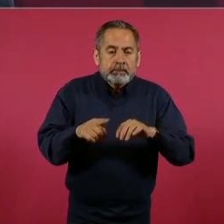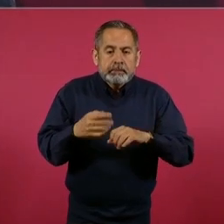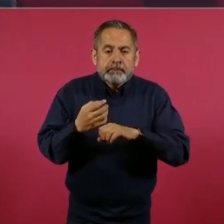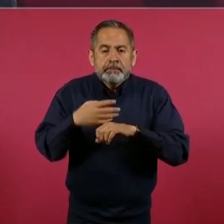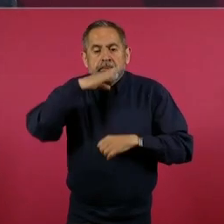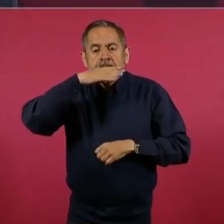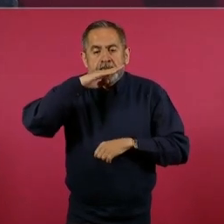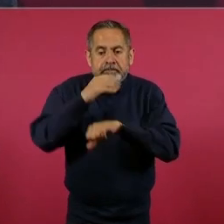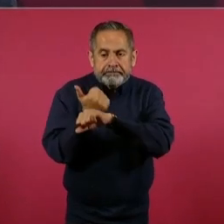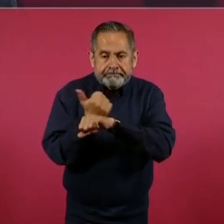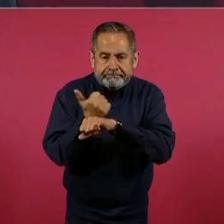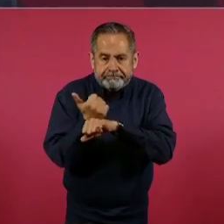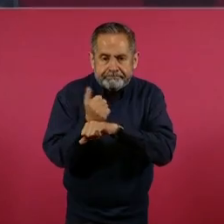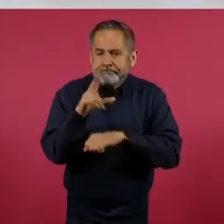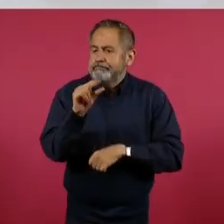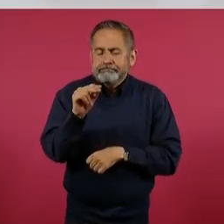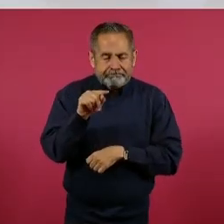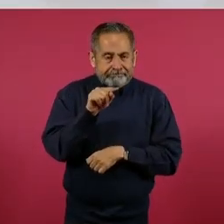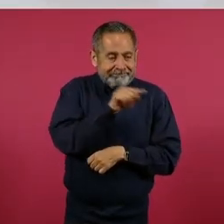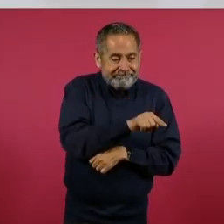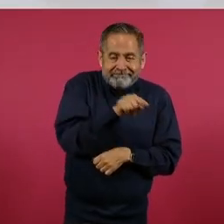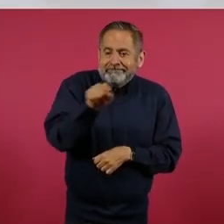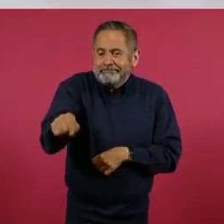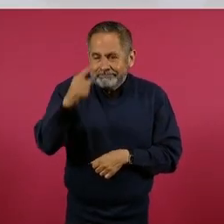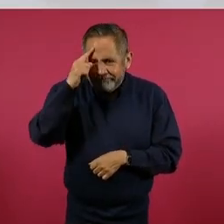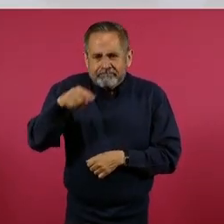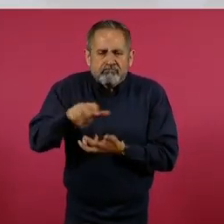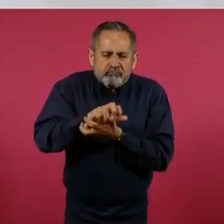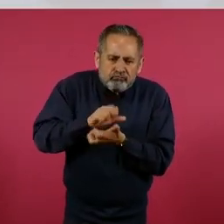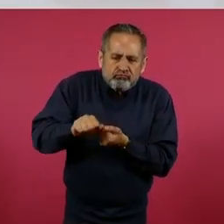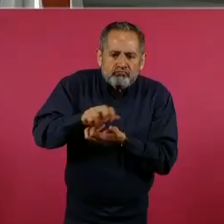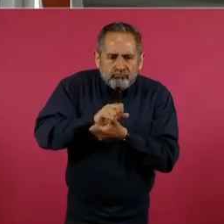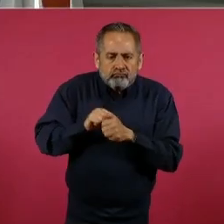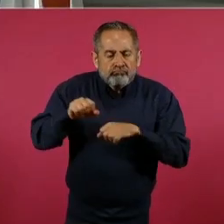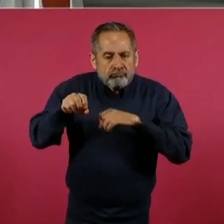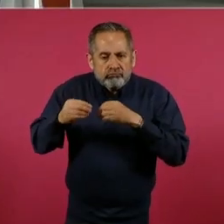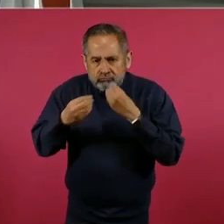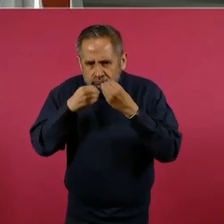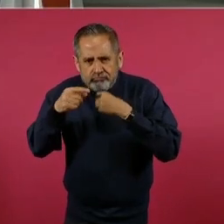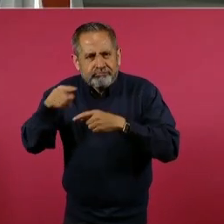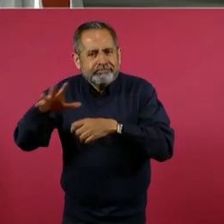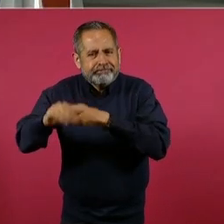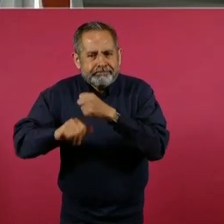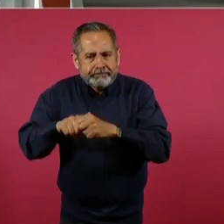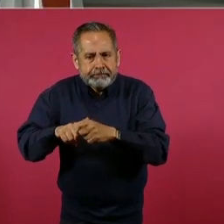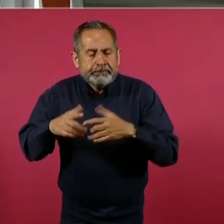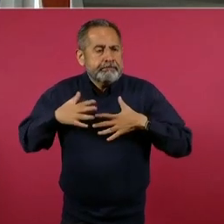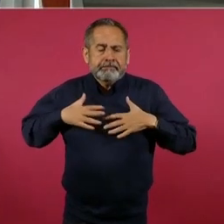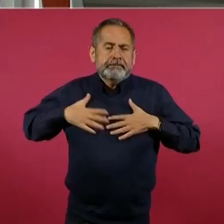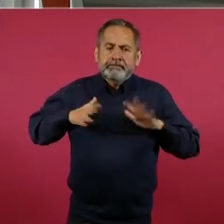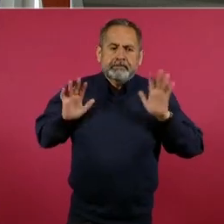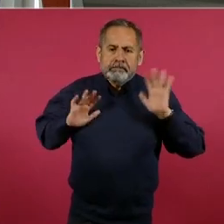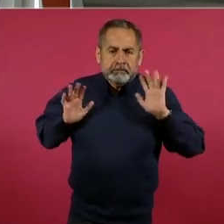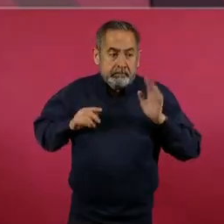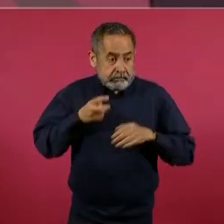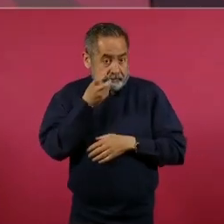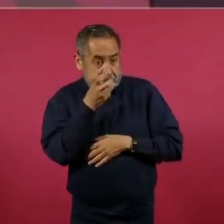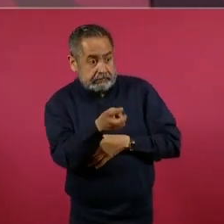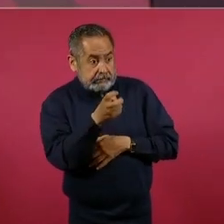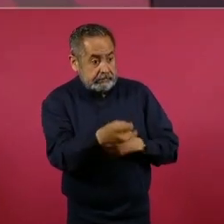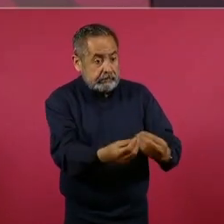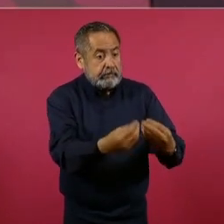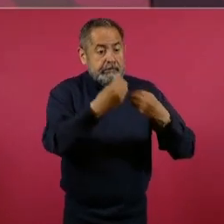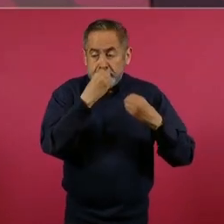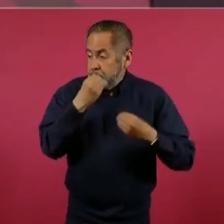amarillo, que se utiliza para forraje, porque nosotros hemos decidido no permitir que se utilice